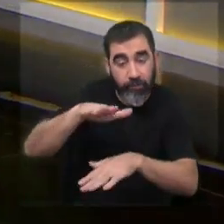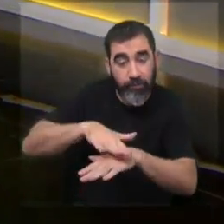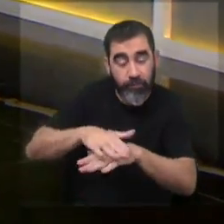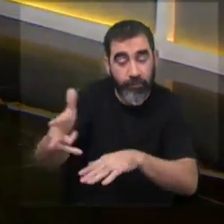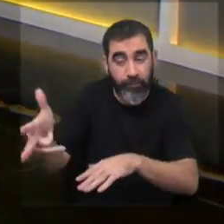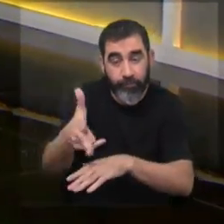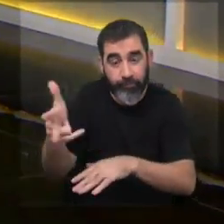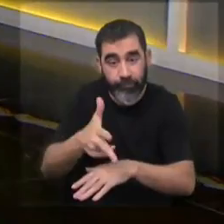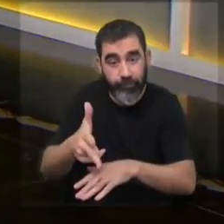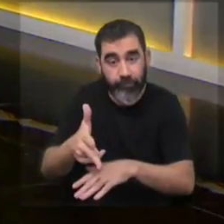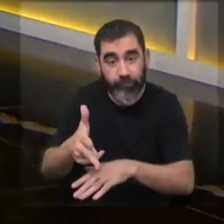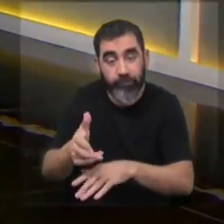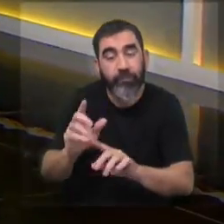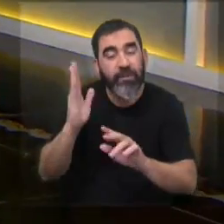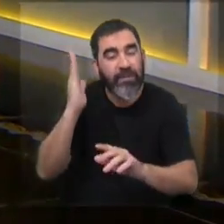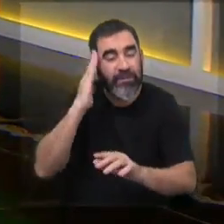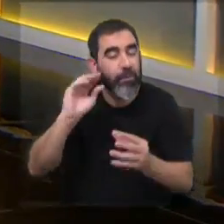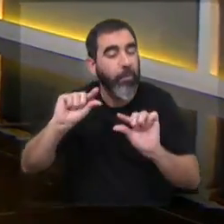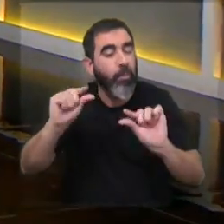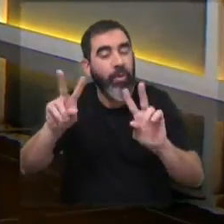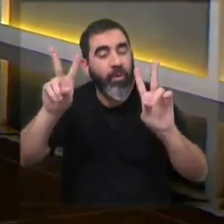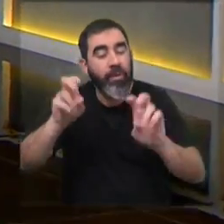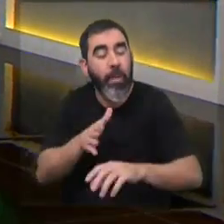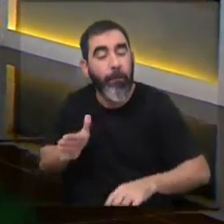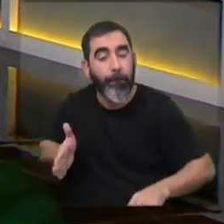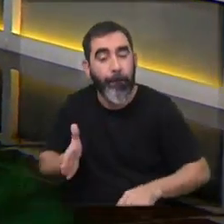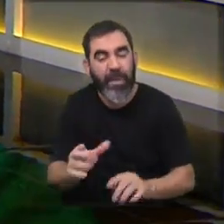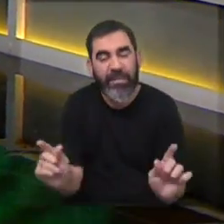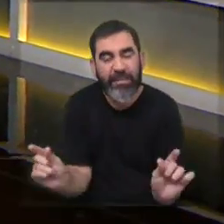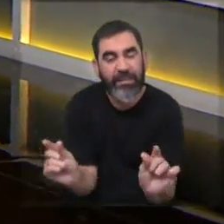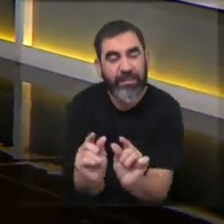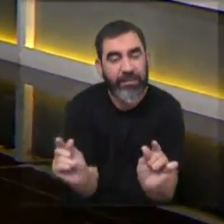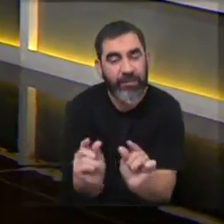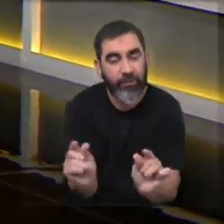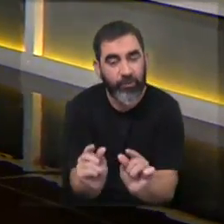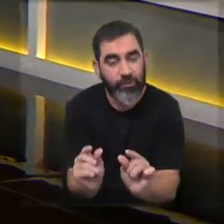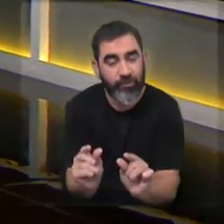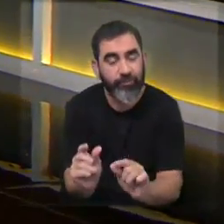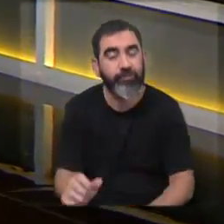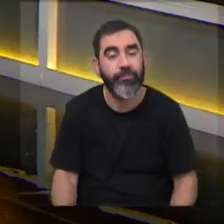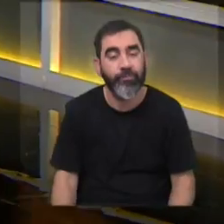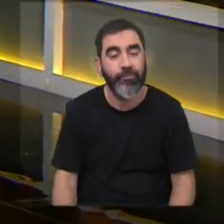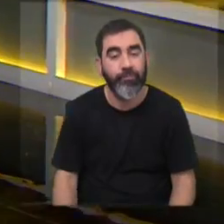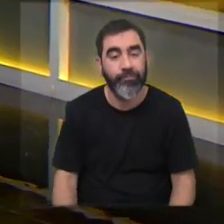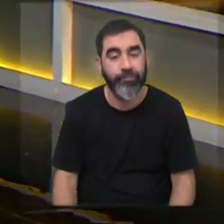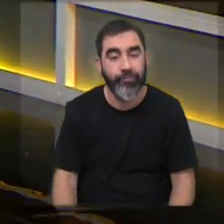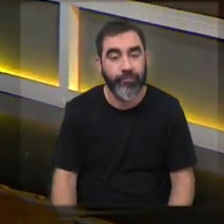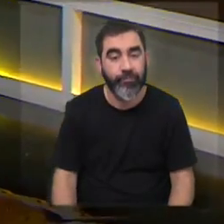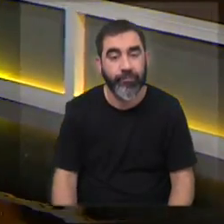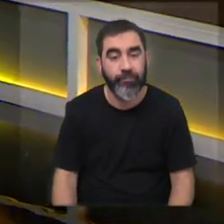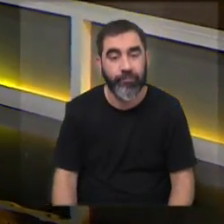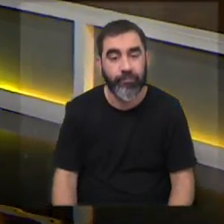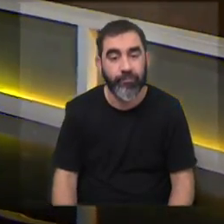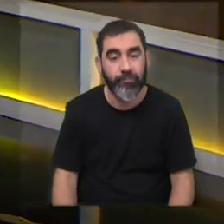imágenes y acercarnos un poquito a este pez chiquito, un tamaño relativamente pequeño, que